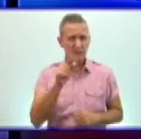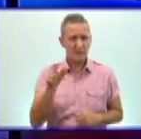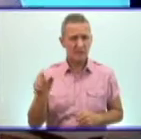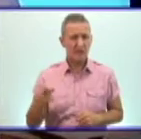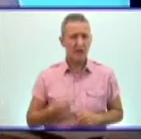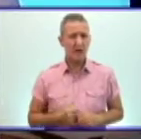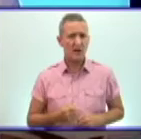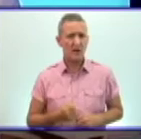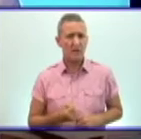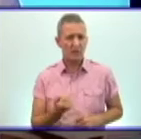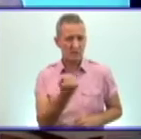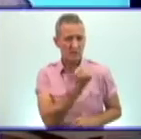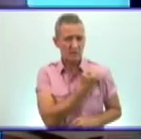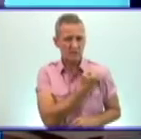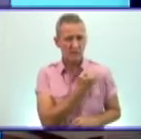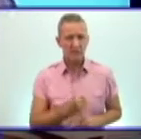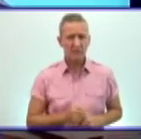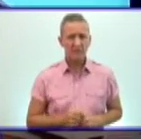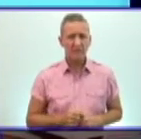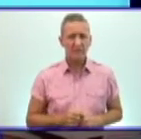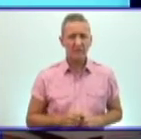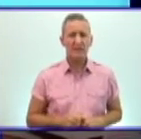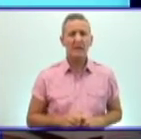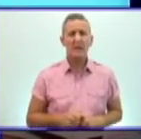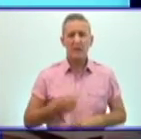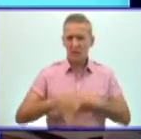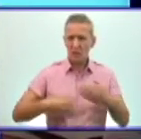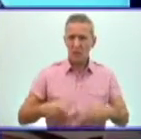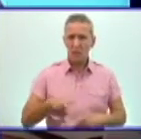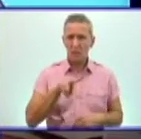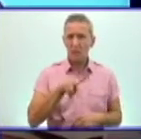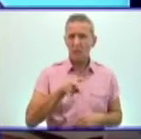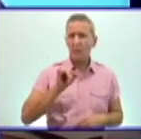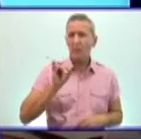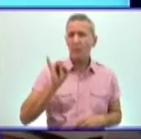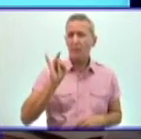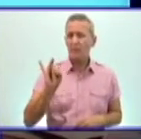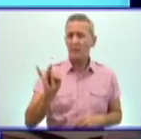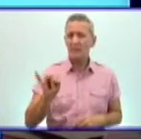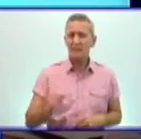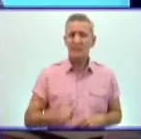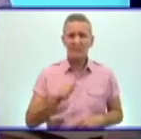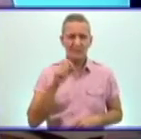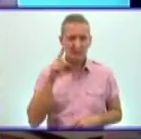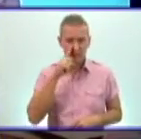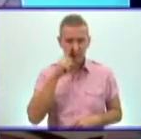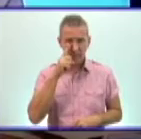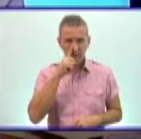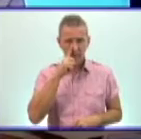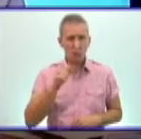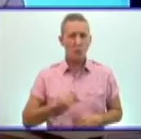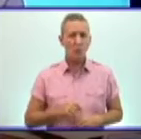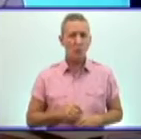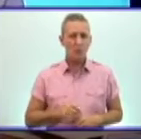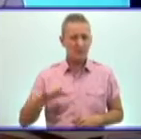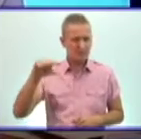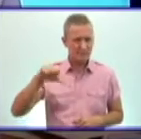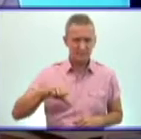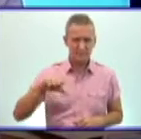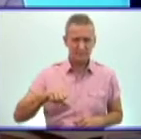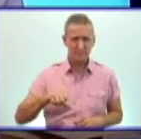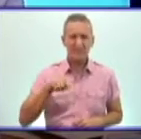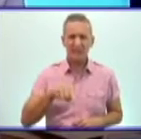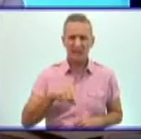de noviembre que en algún momento determinado vamos a conmemorar. Y por lo tanto, de ahí el acto barbárico, el